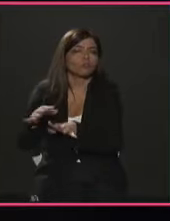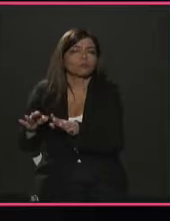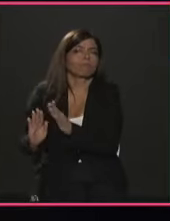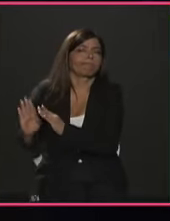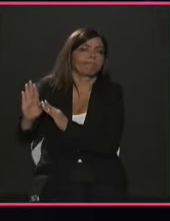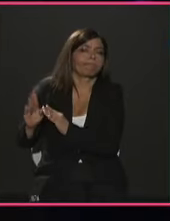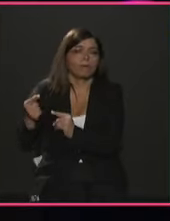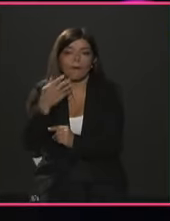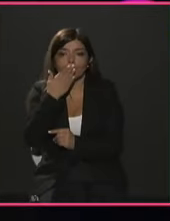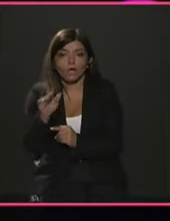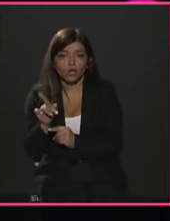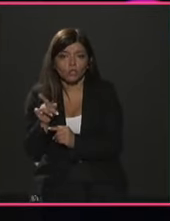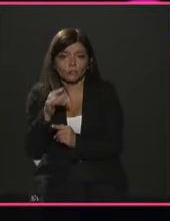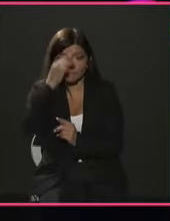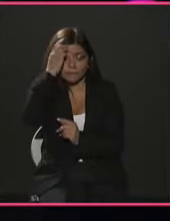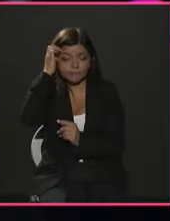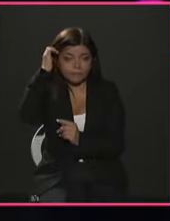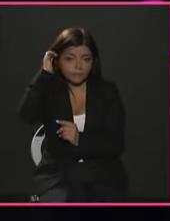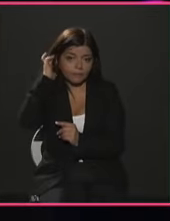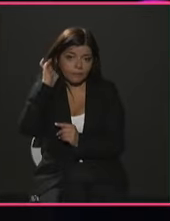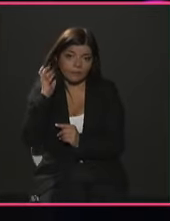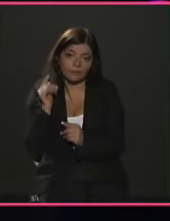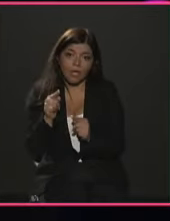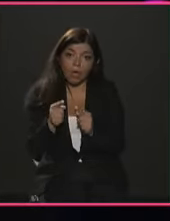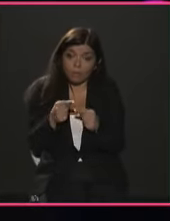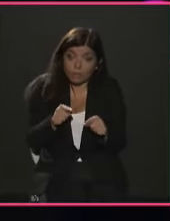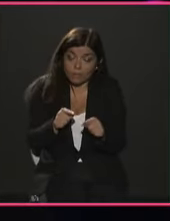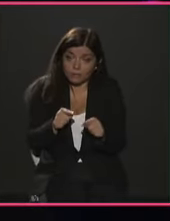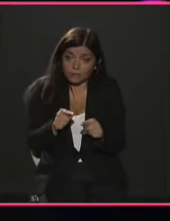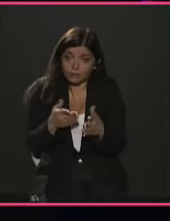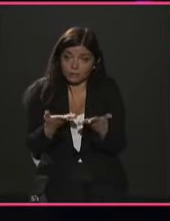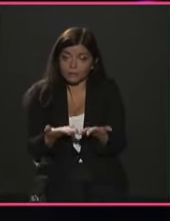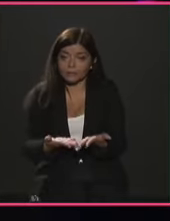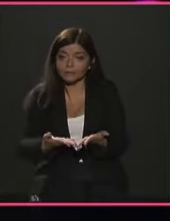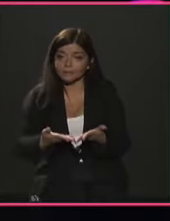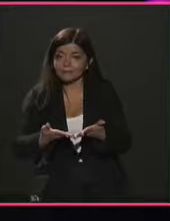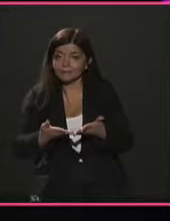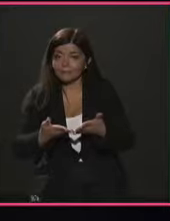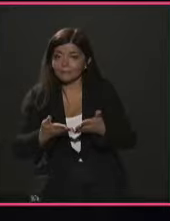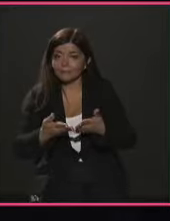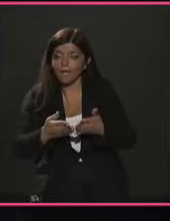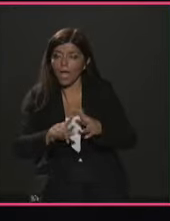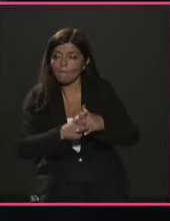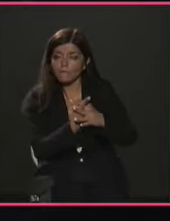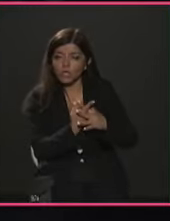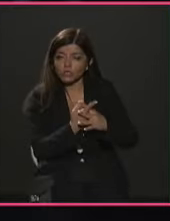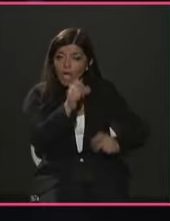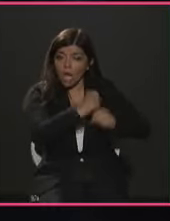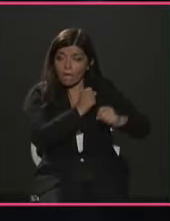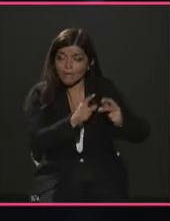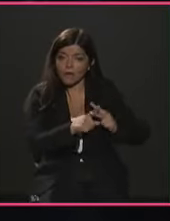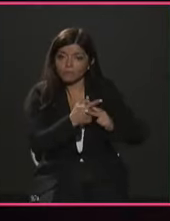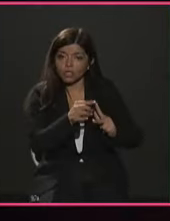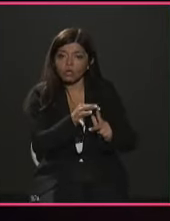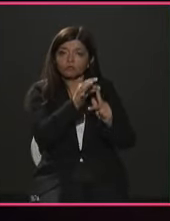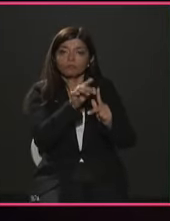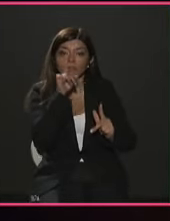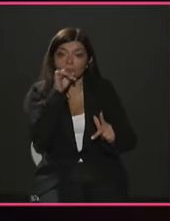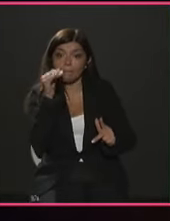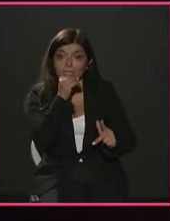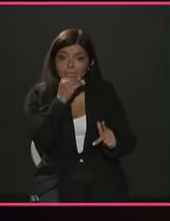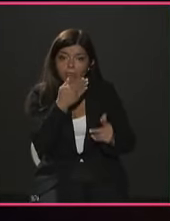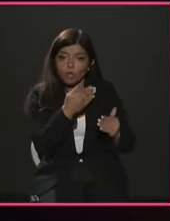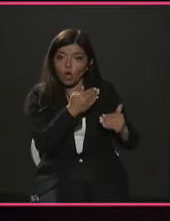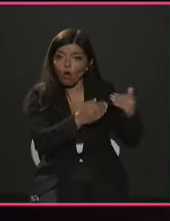industria esto el para que sea First to Market han priorizado cuán rápido